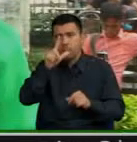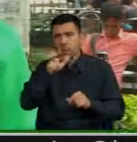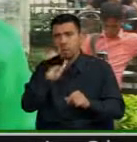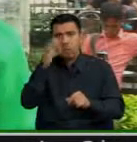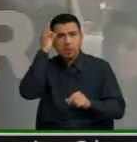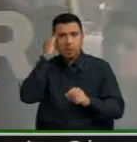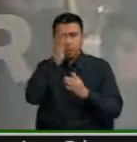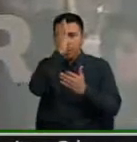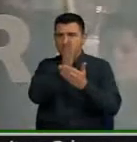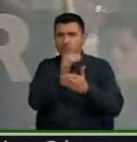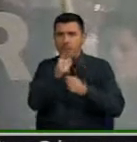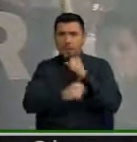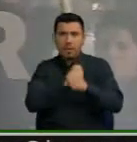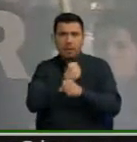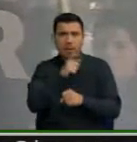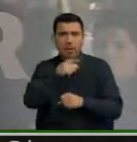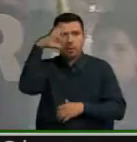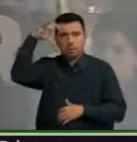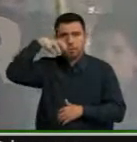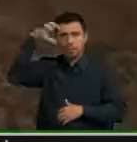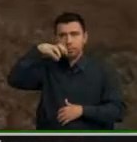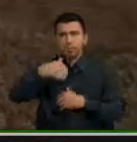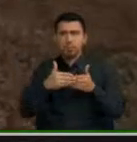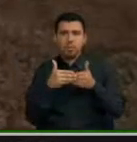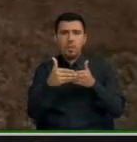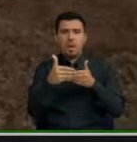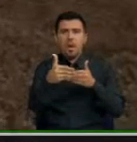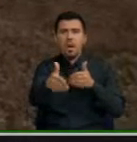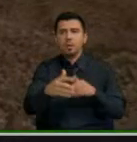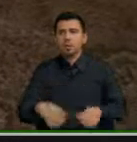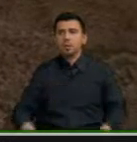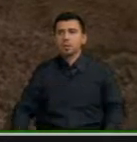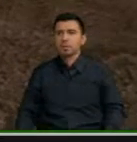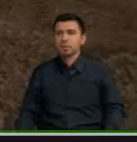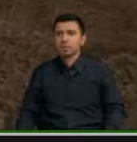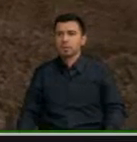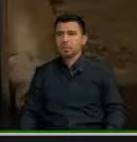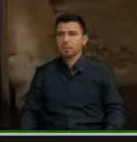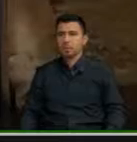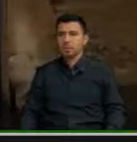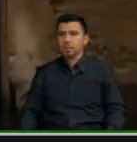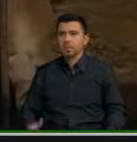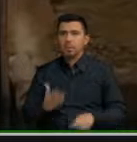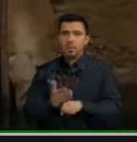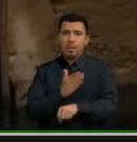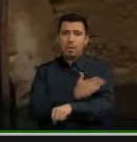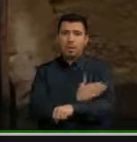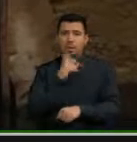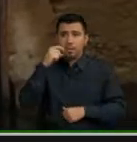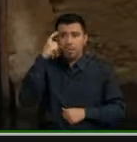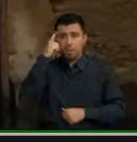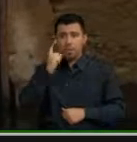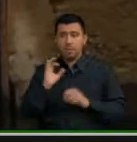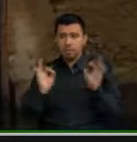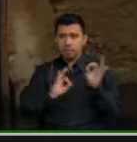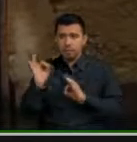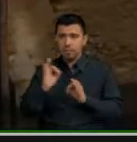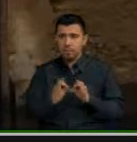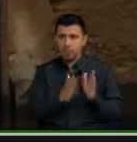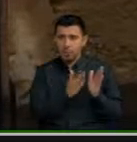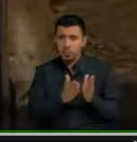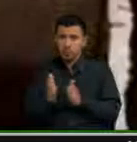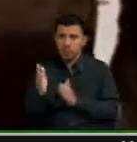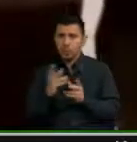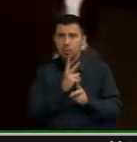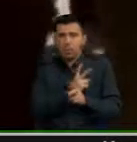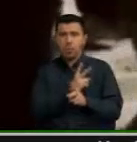parte del doctor Franco. Ya se vienen realizando estrategias importantes para aprovechar las precipitaciones que se han presentado para el abastecimiento del